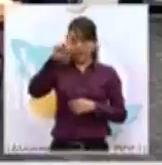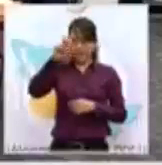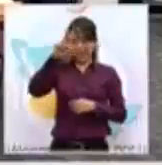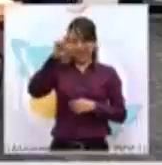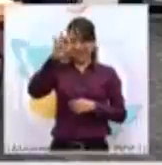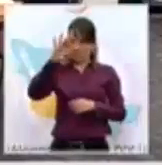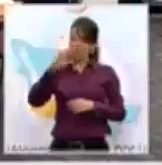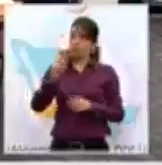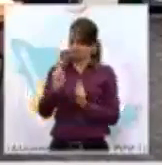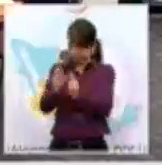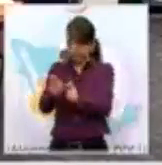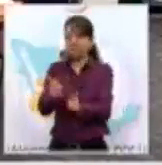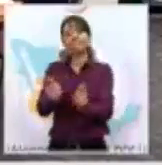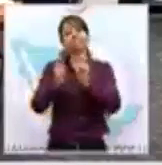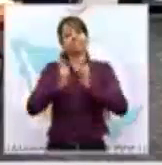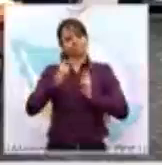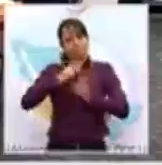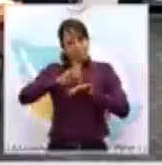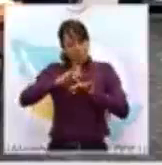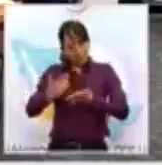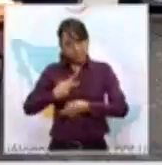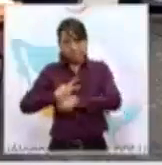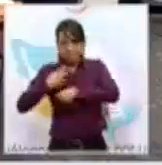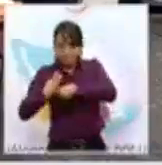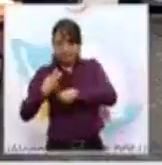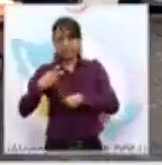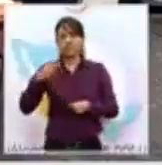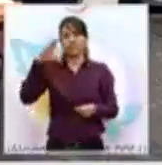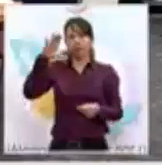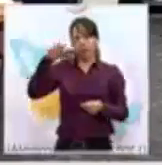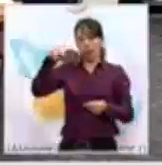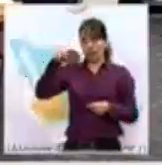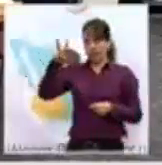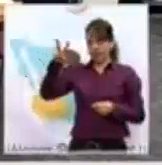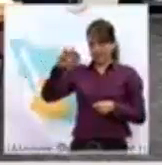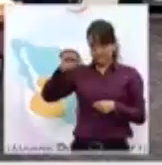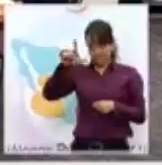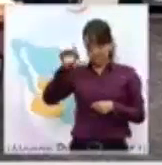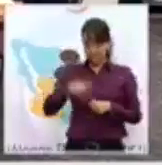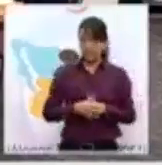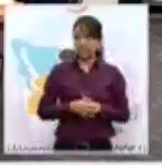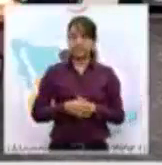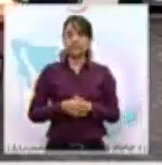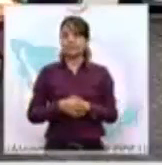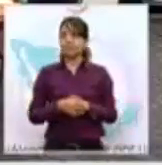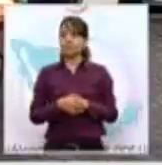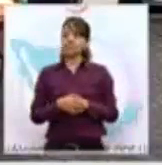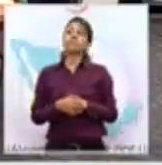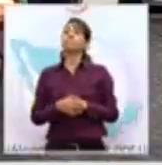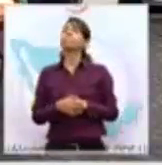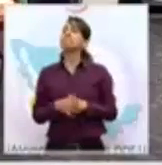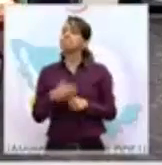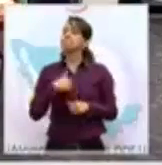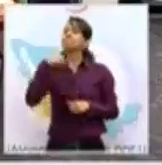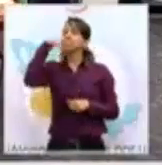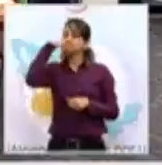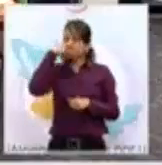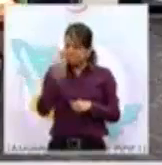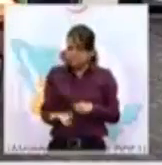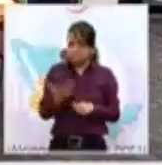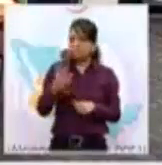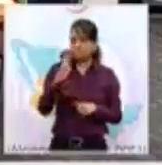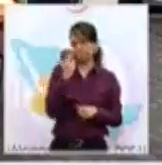invitación al Coneval. A mí me gustaría recordar un elemento característico de